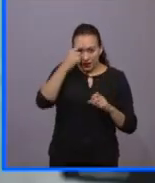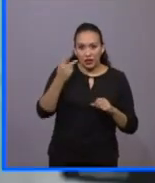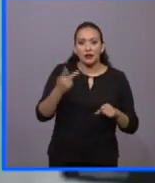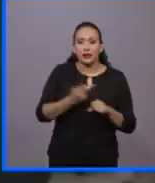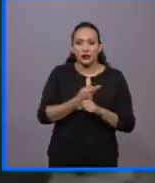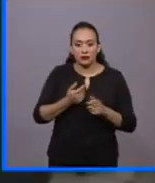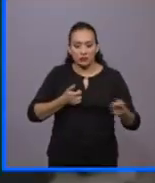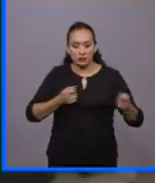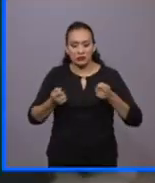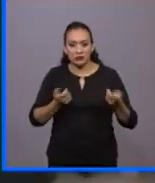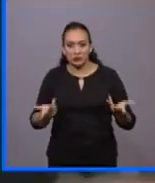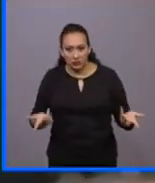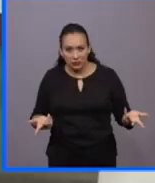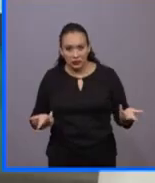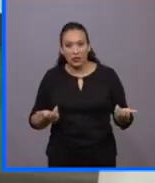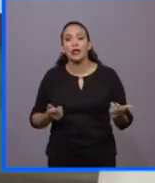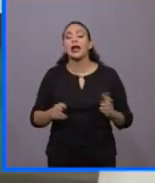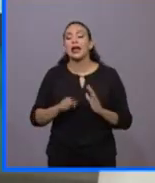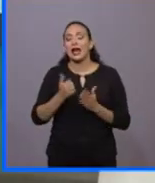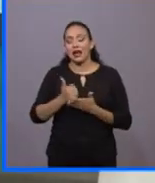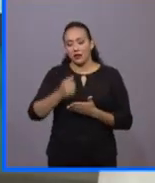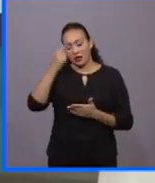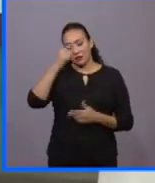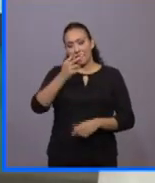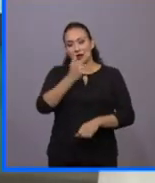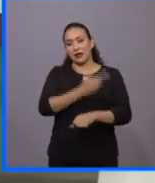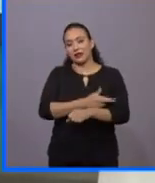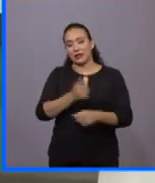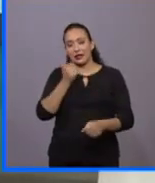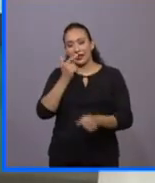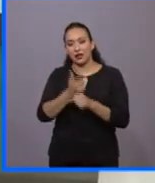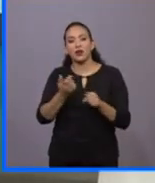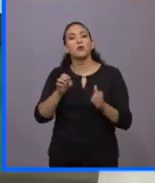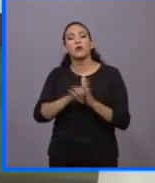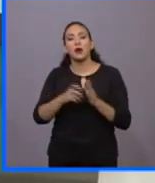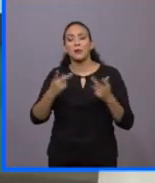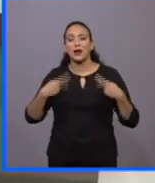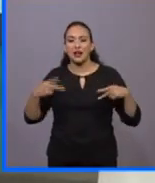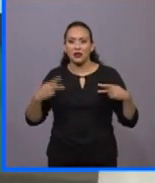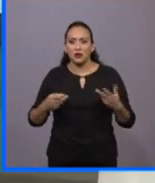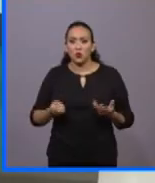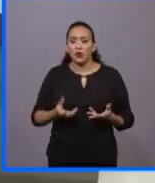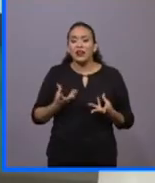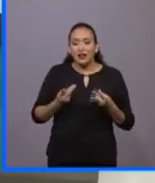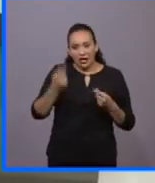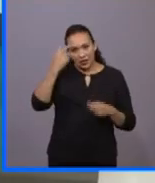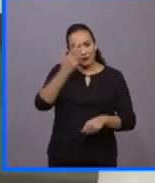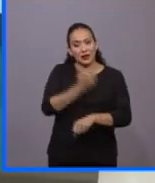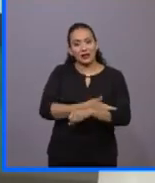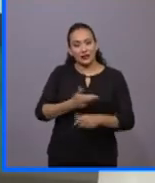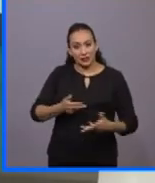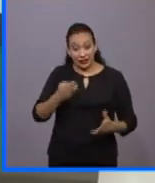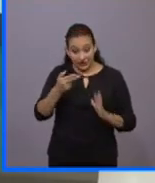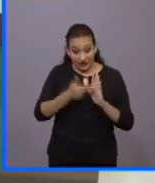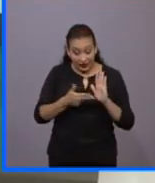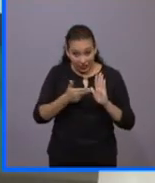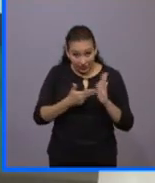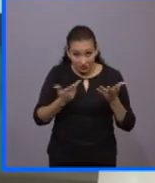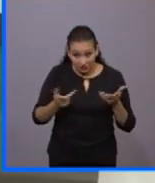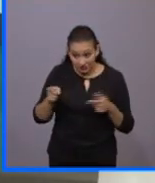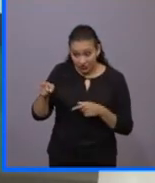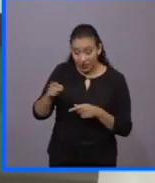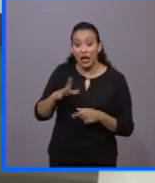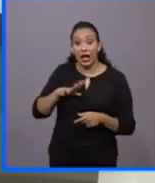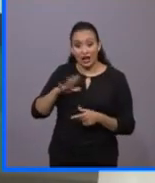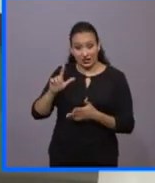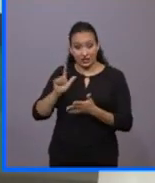impacto regulatorio que permiten identificar cuáles son los costos de la ciudadanía para realizar un trámite. Dichas herramientas están contempladas